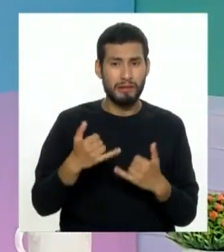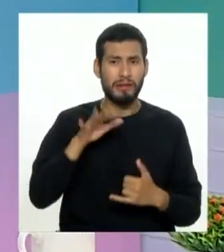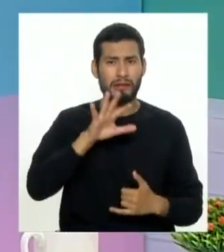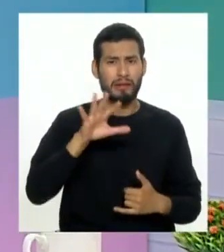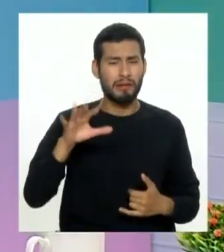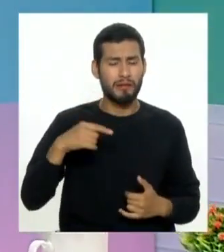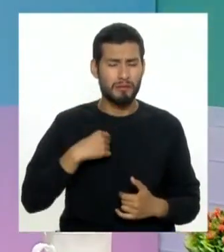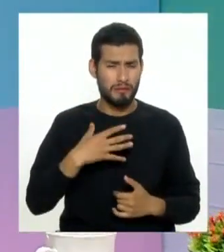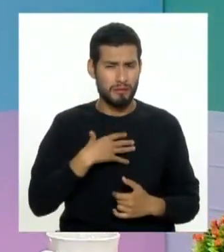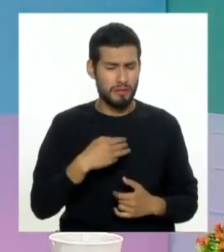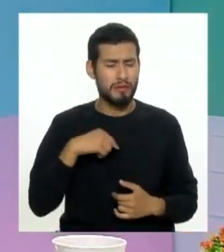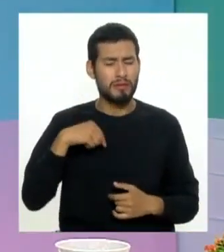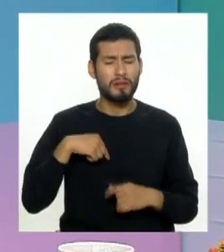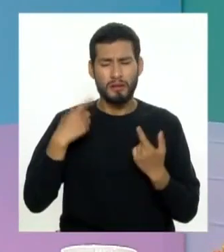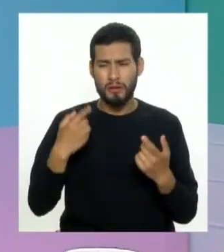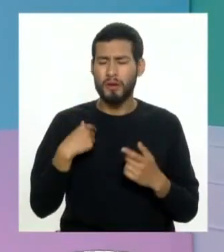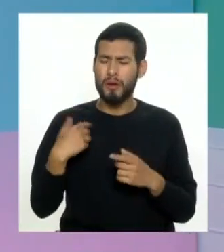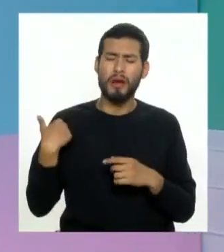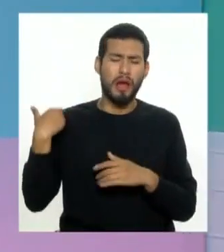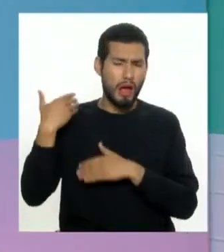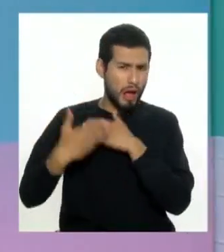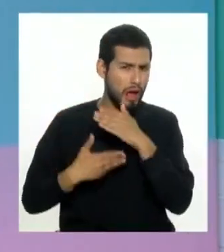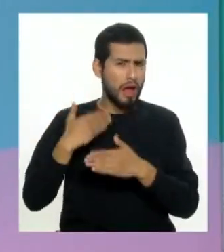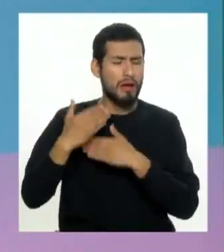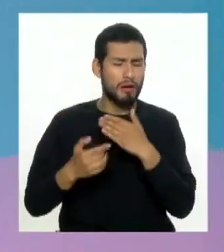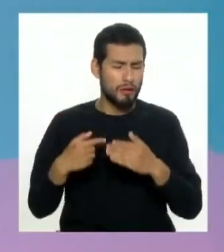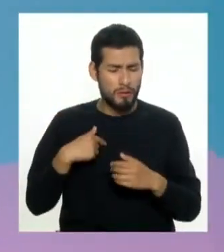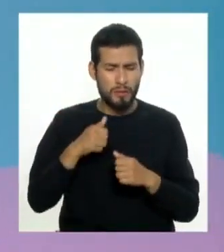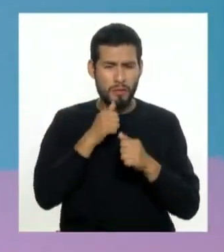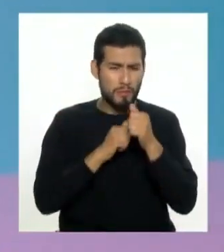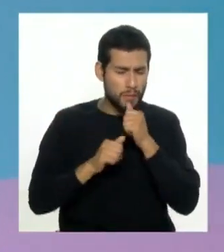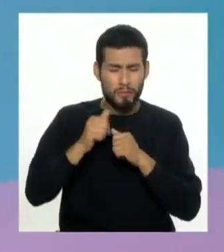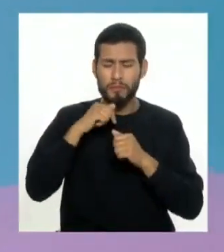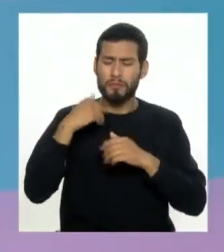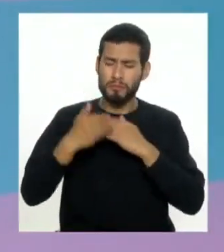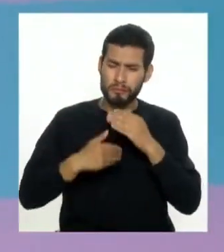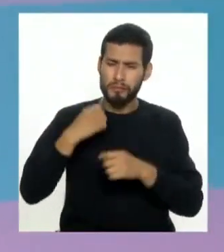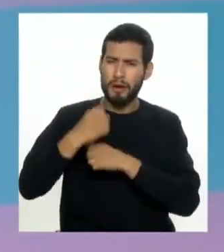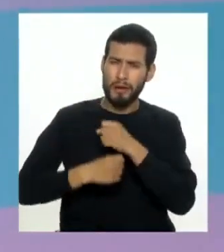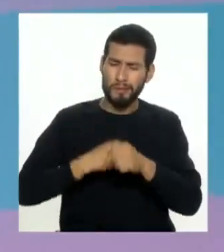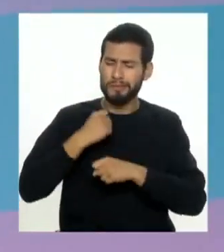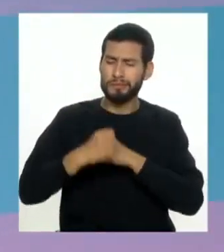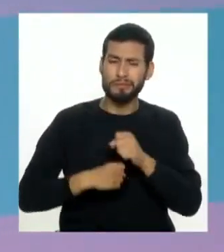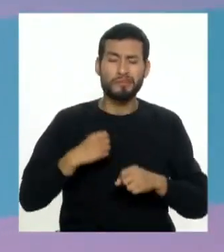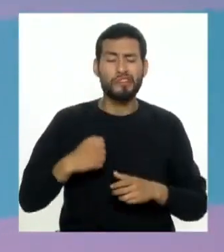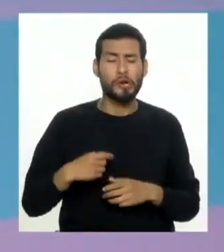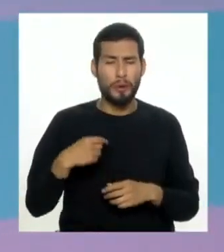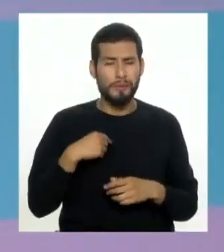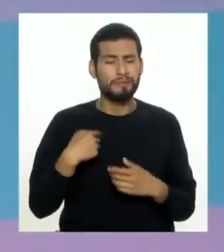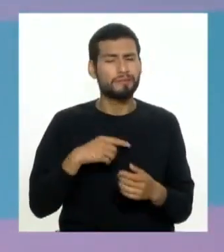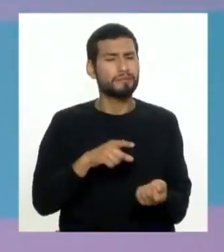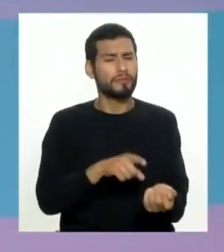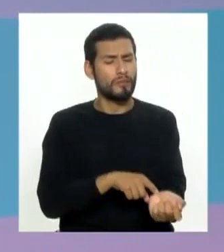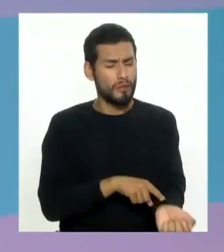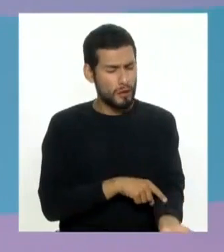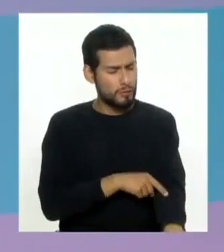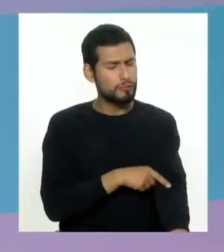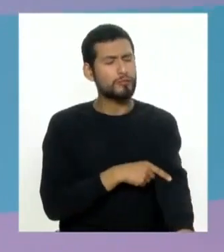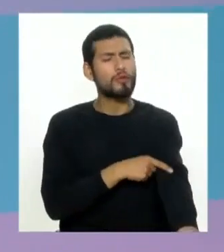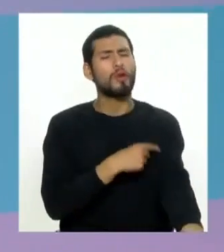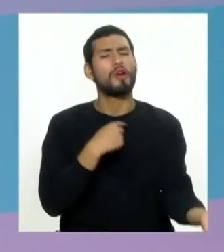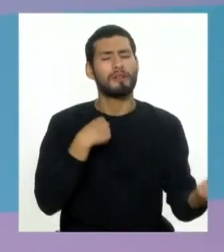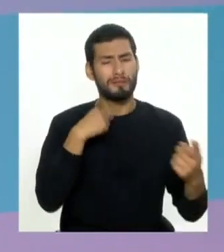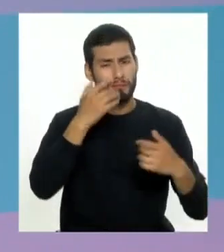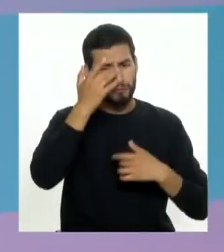he sabido sobrellevar, ya prácticamente es una compañera. Y ya me he acostumbrado a esa